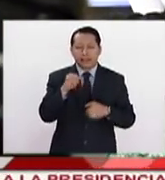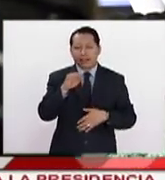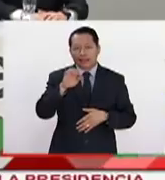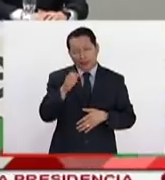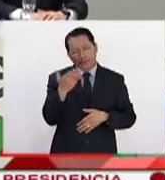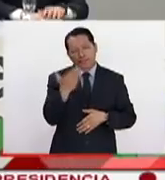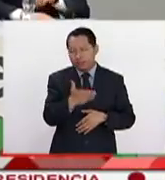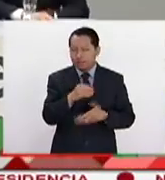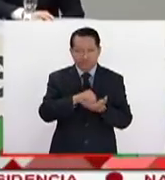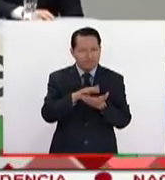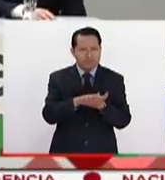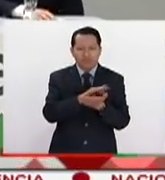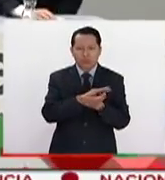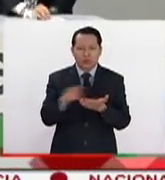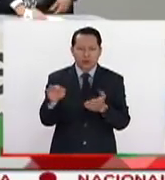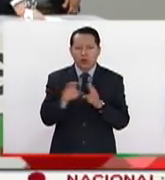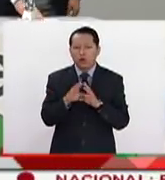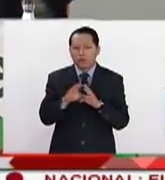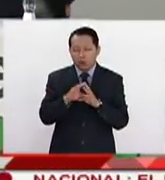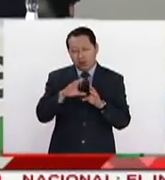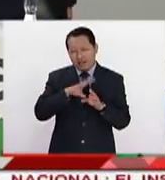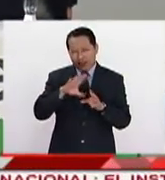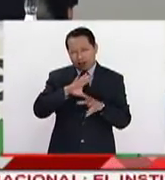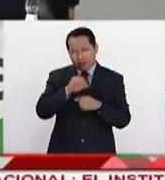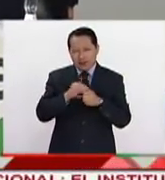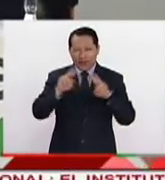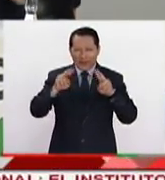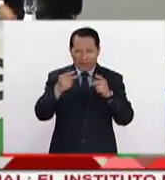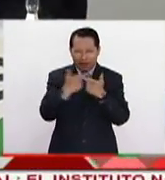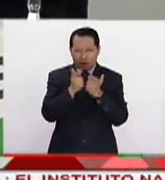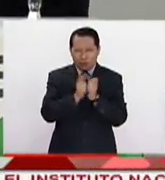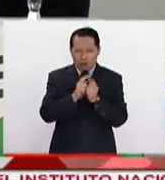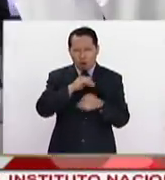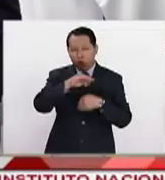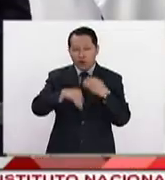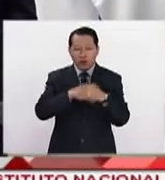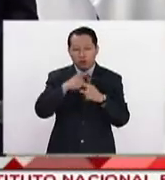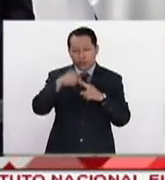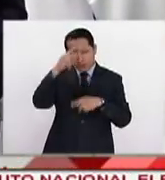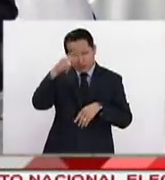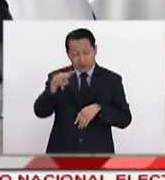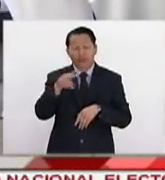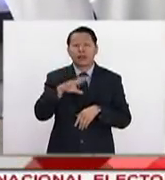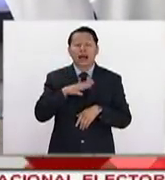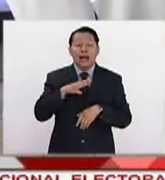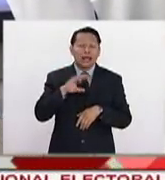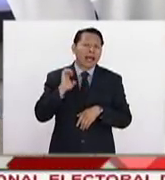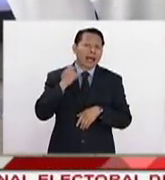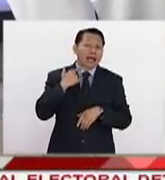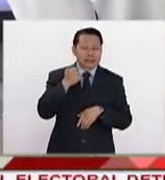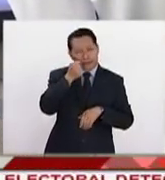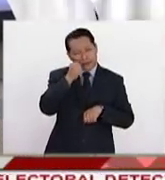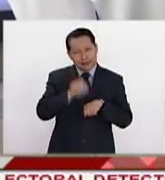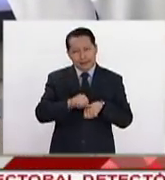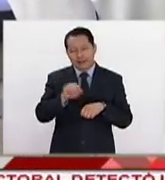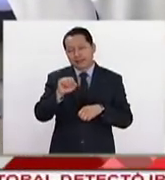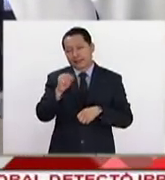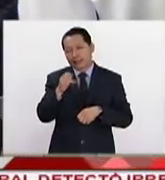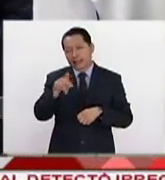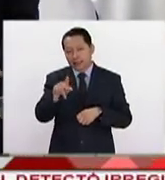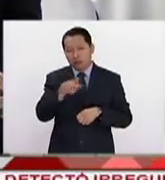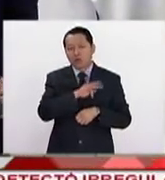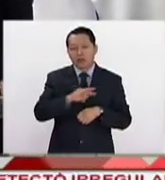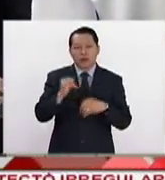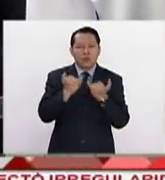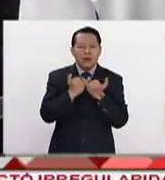de la República por la coalición Todos por México. La solicitud del exsecretario de Hacienda fue recibida de igual forma en el